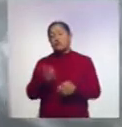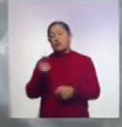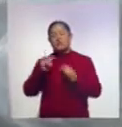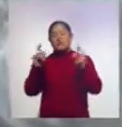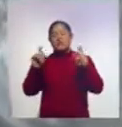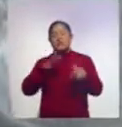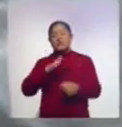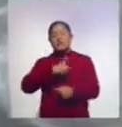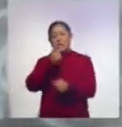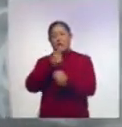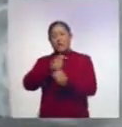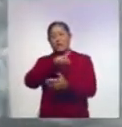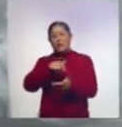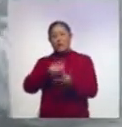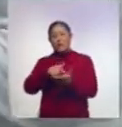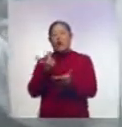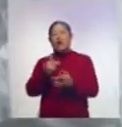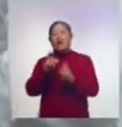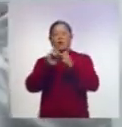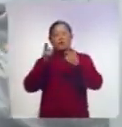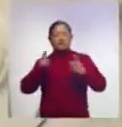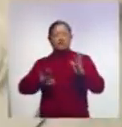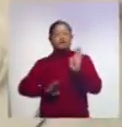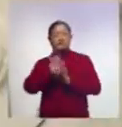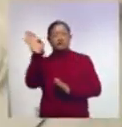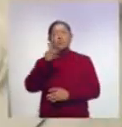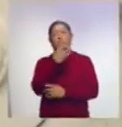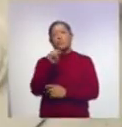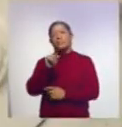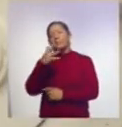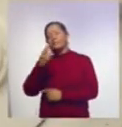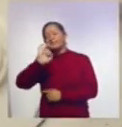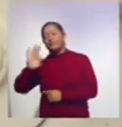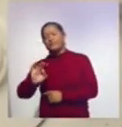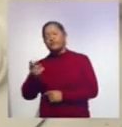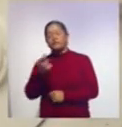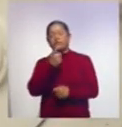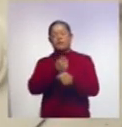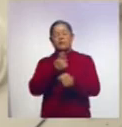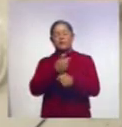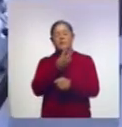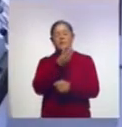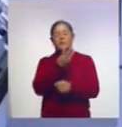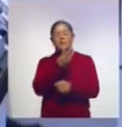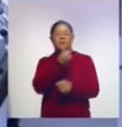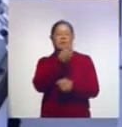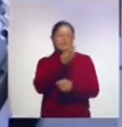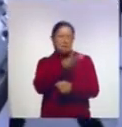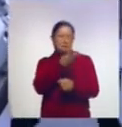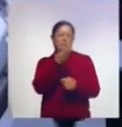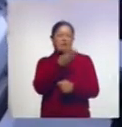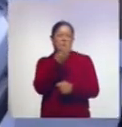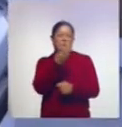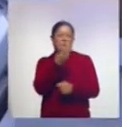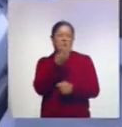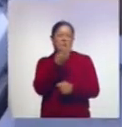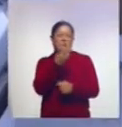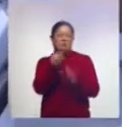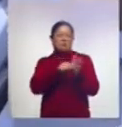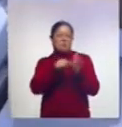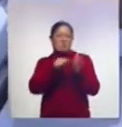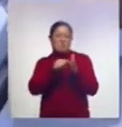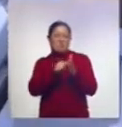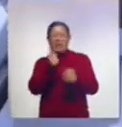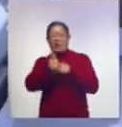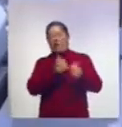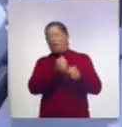lugar de crecimiento en desempeño económico con el 4.4% en el primer trimestre del año. También precisó que las industrias con